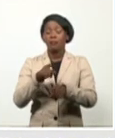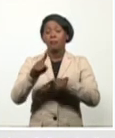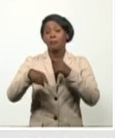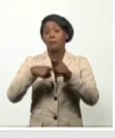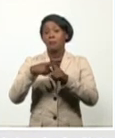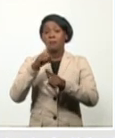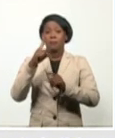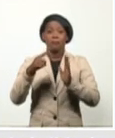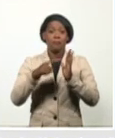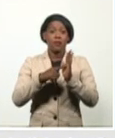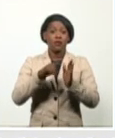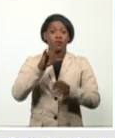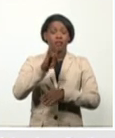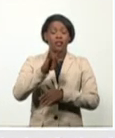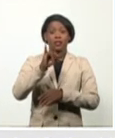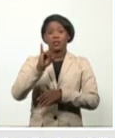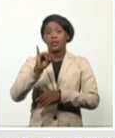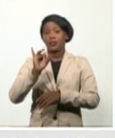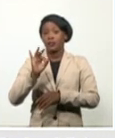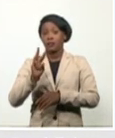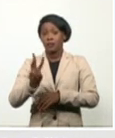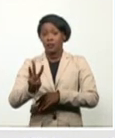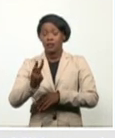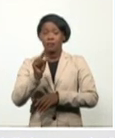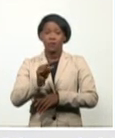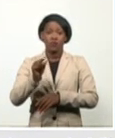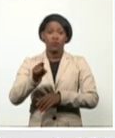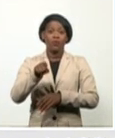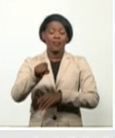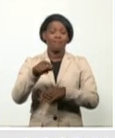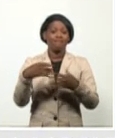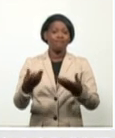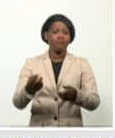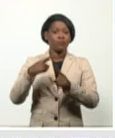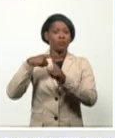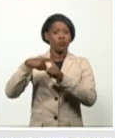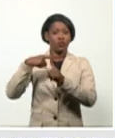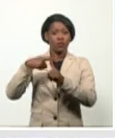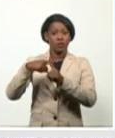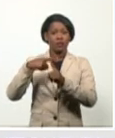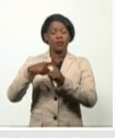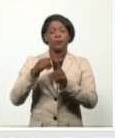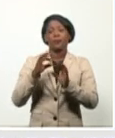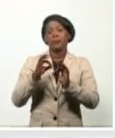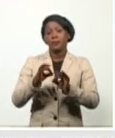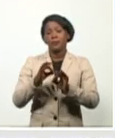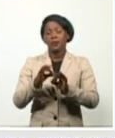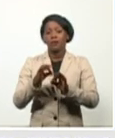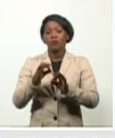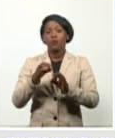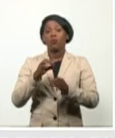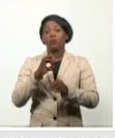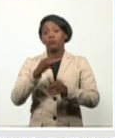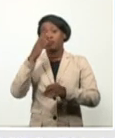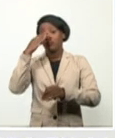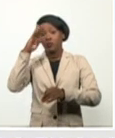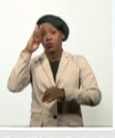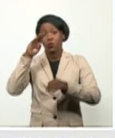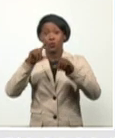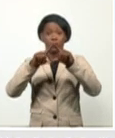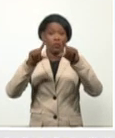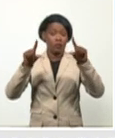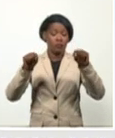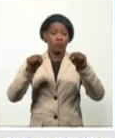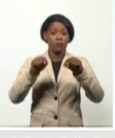1.963 personas han sido positivas a la COVID-19 en Cuba, el